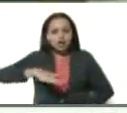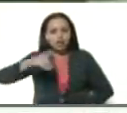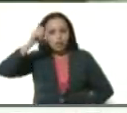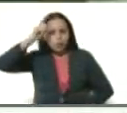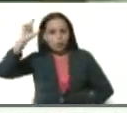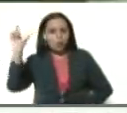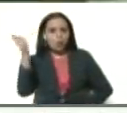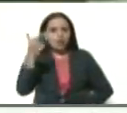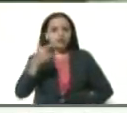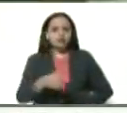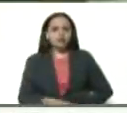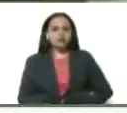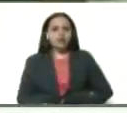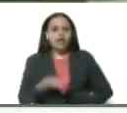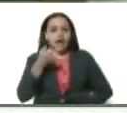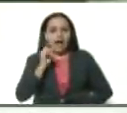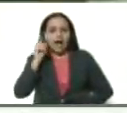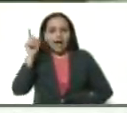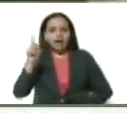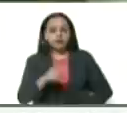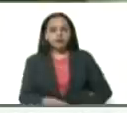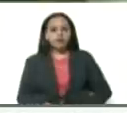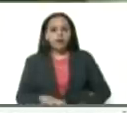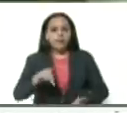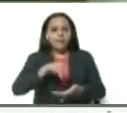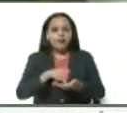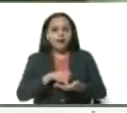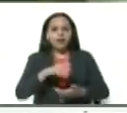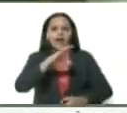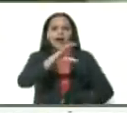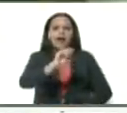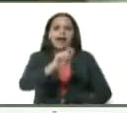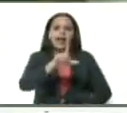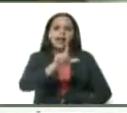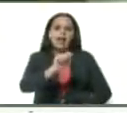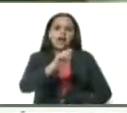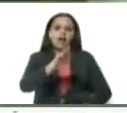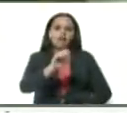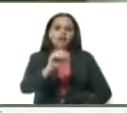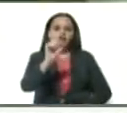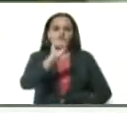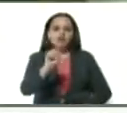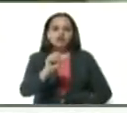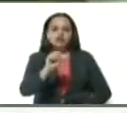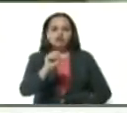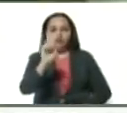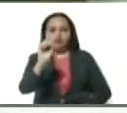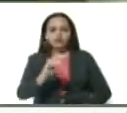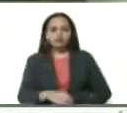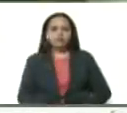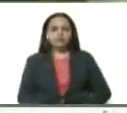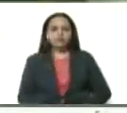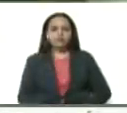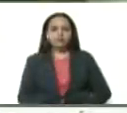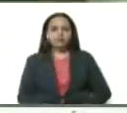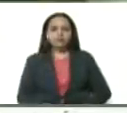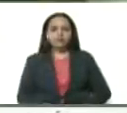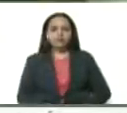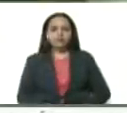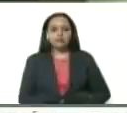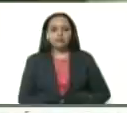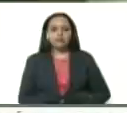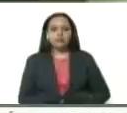guariqueños. Allá estamos, en la parroquia Calabozo, municipio Francisco de Miranda, avenida